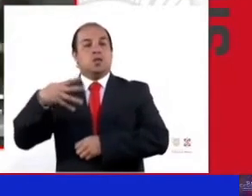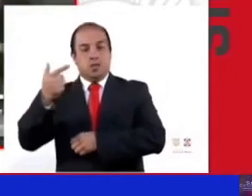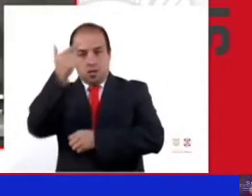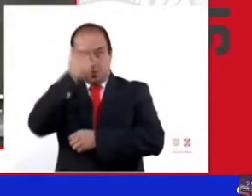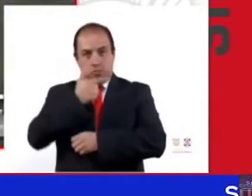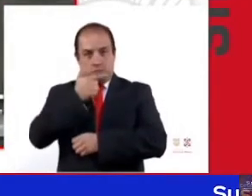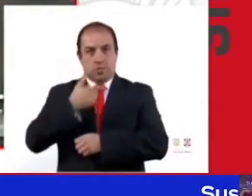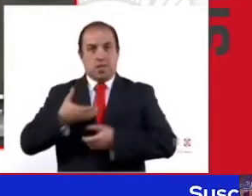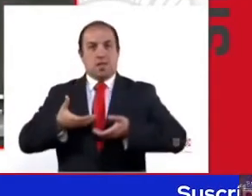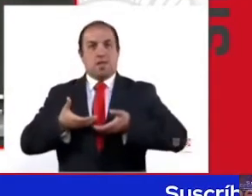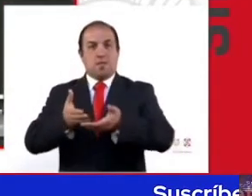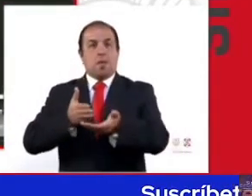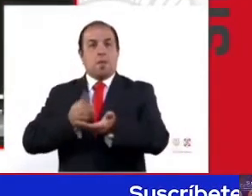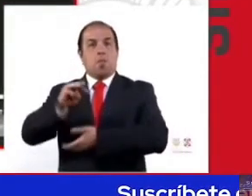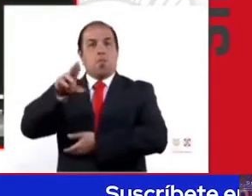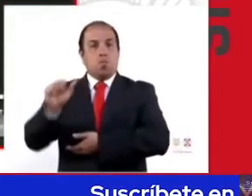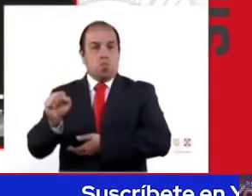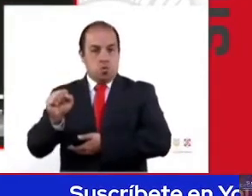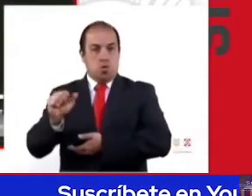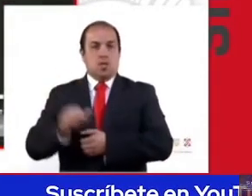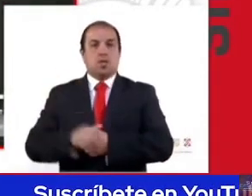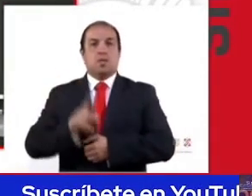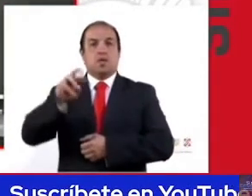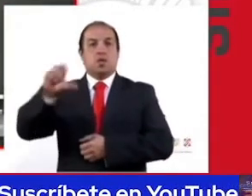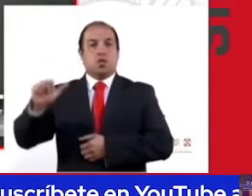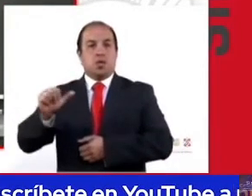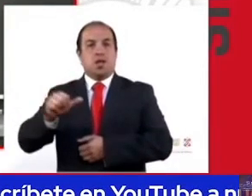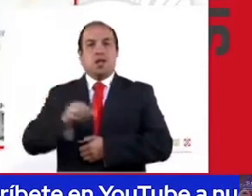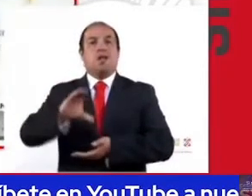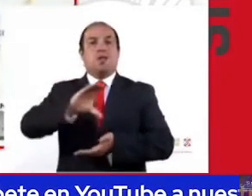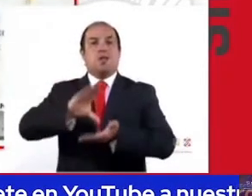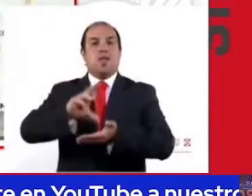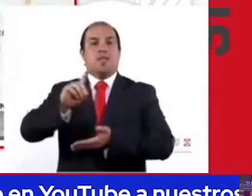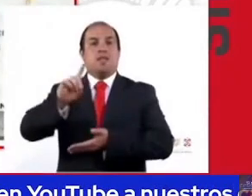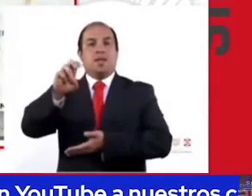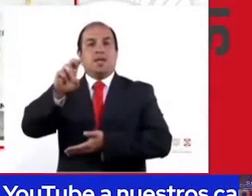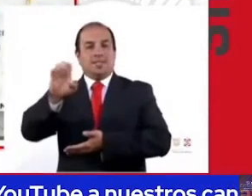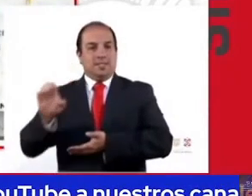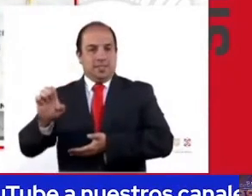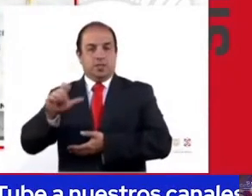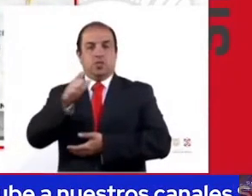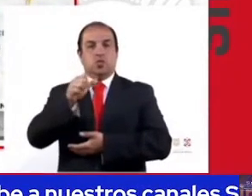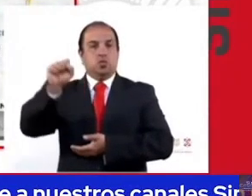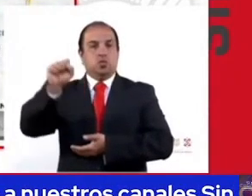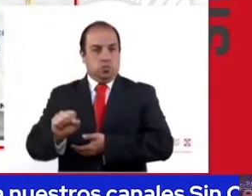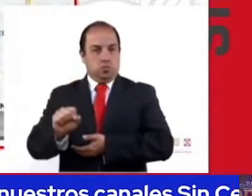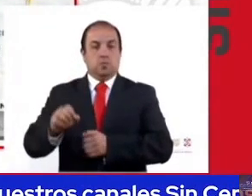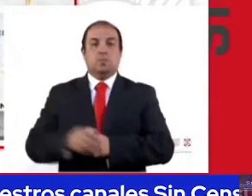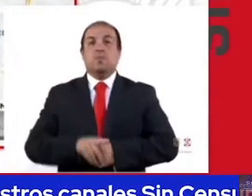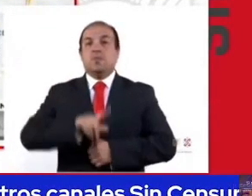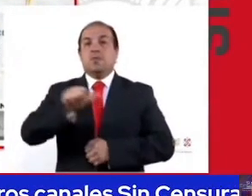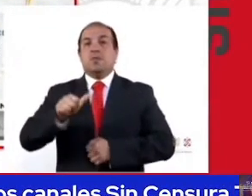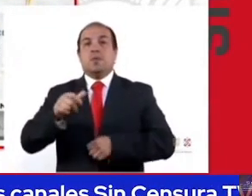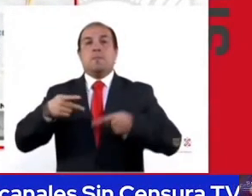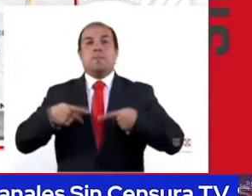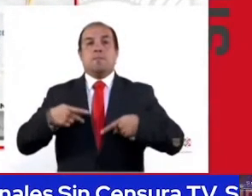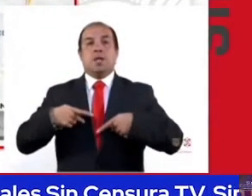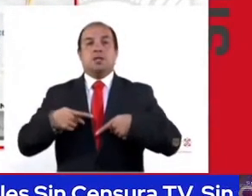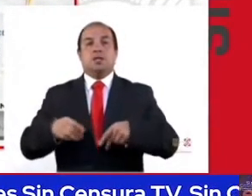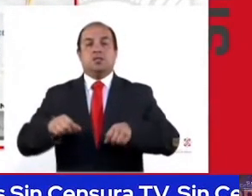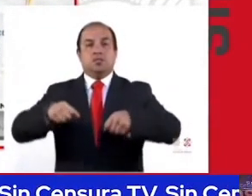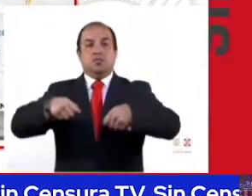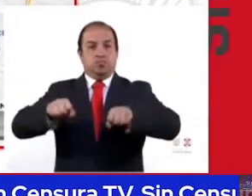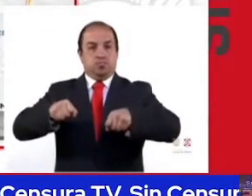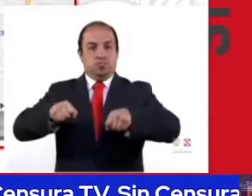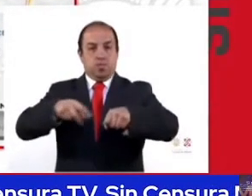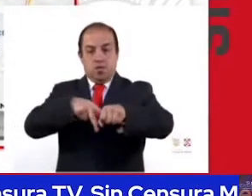en Moras y Parroquia en la colonia del Valle Sur, Alcaldía Benito Juárez. Durante su traslado, el copiloto es captado arrojando la chamarra que